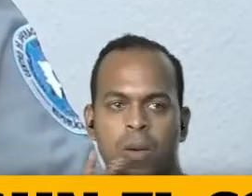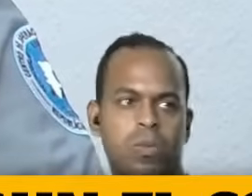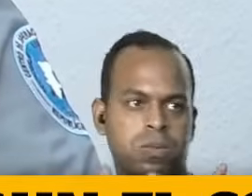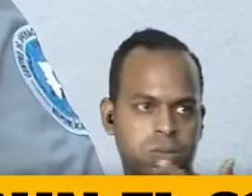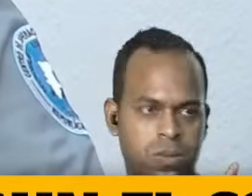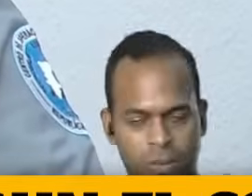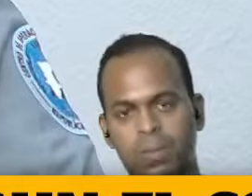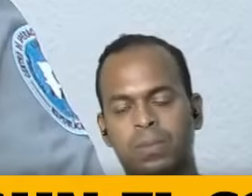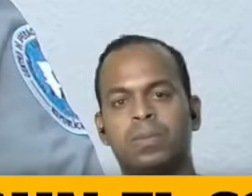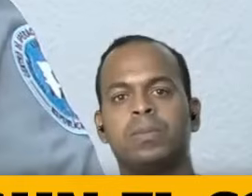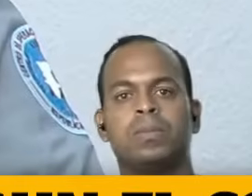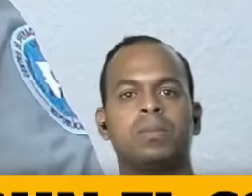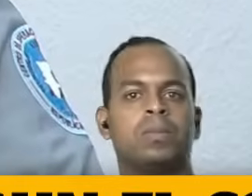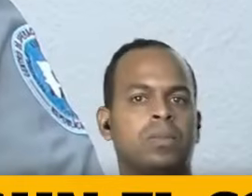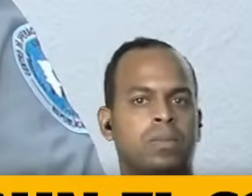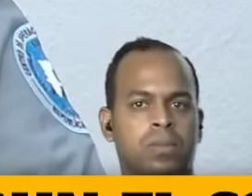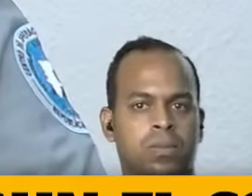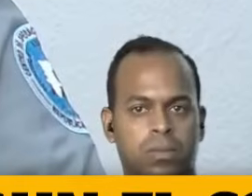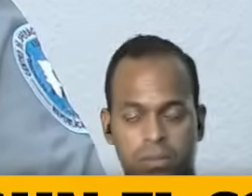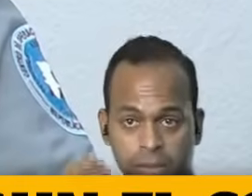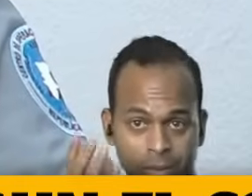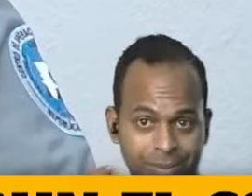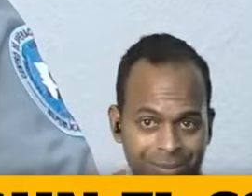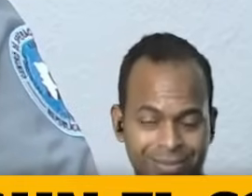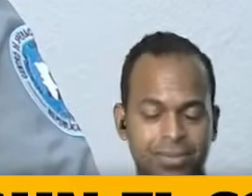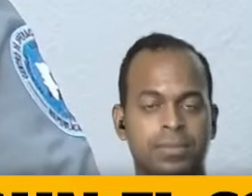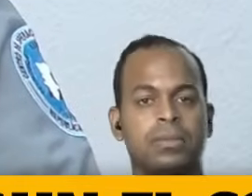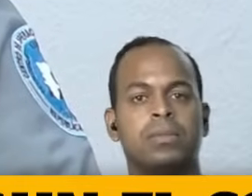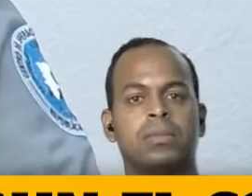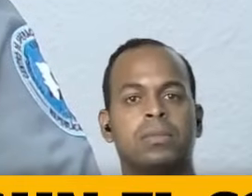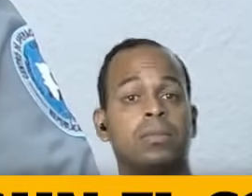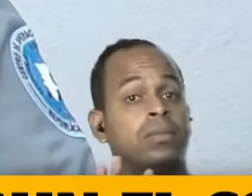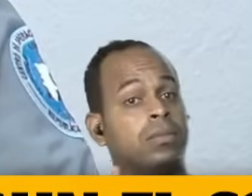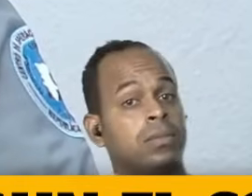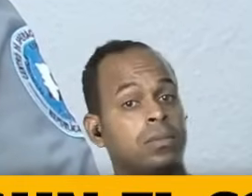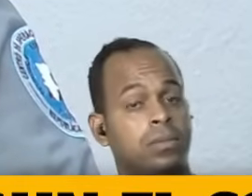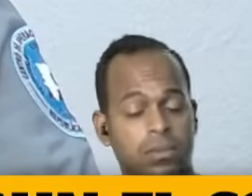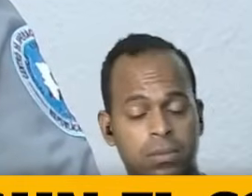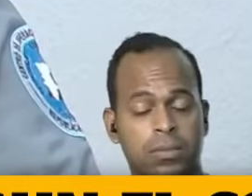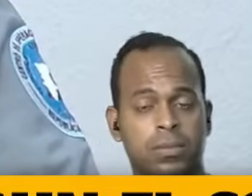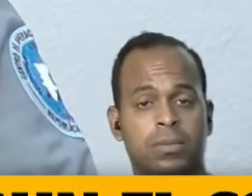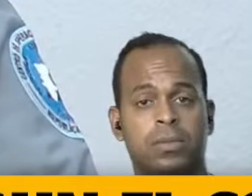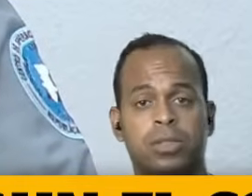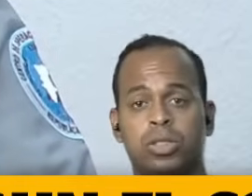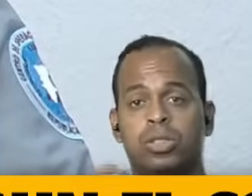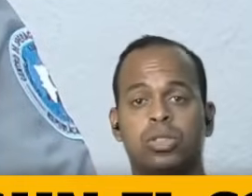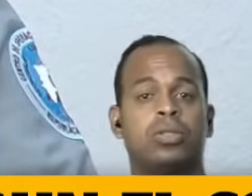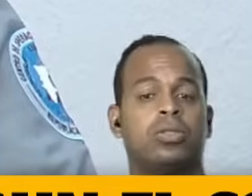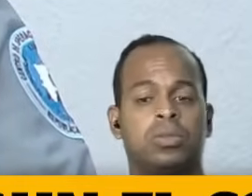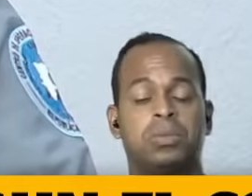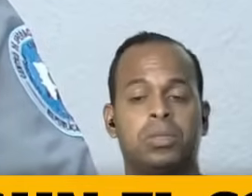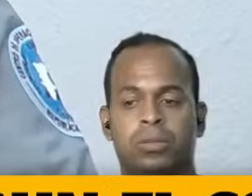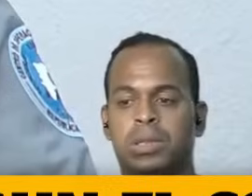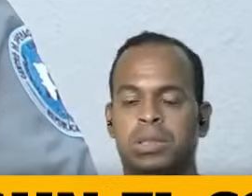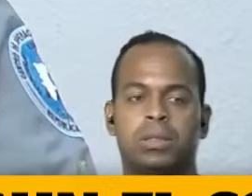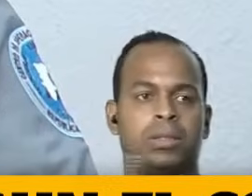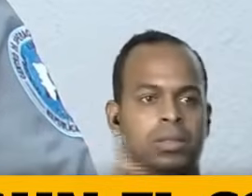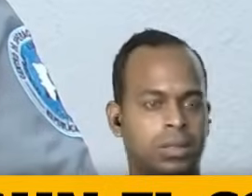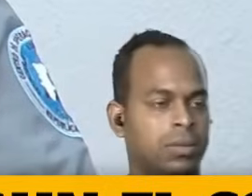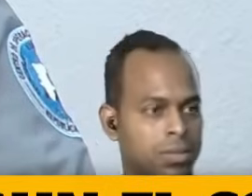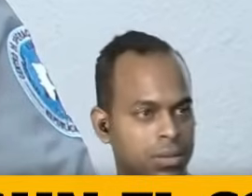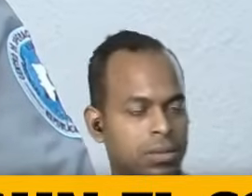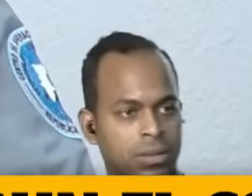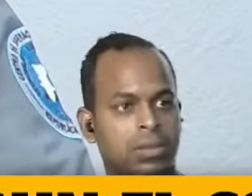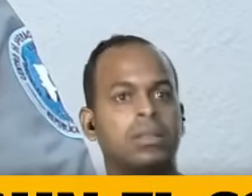un reporte a usted o algo así, general? No, lo que pasa es que el COE está activado y todos los enlaces deben estar acá. De ahí para